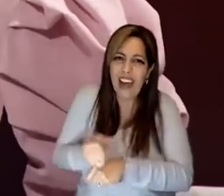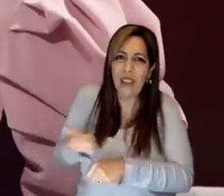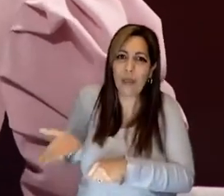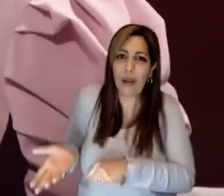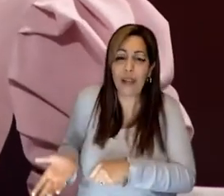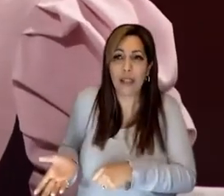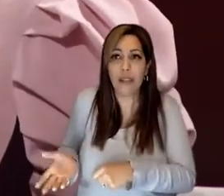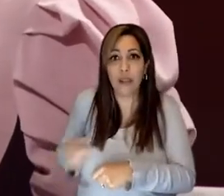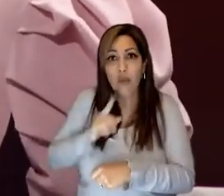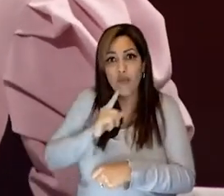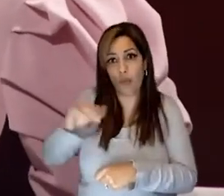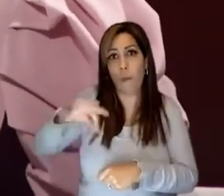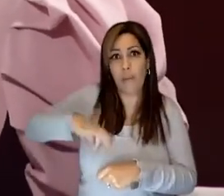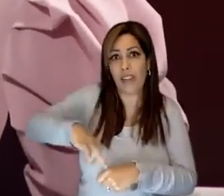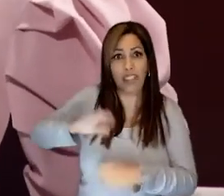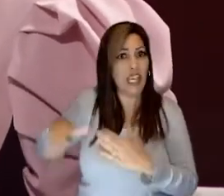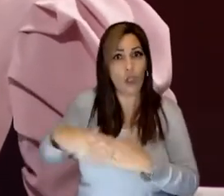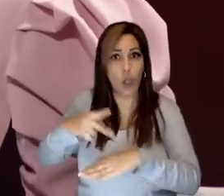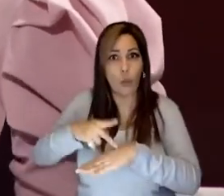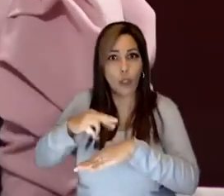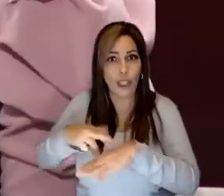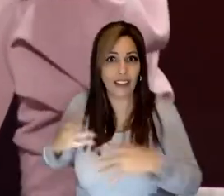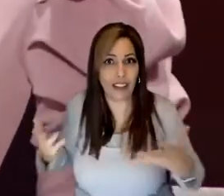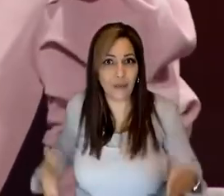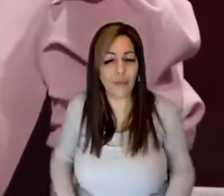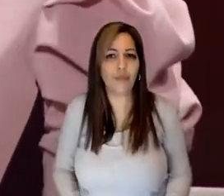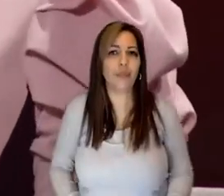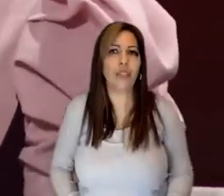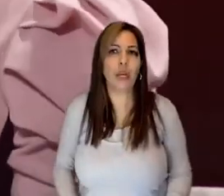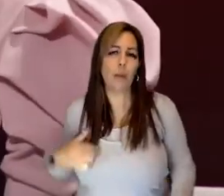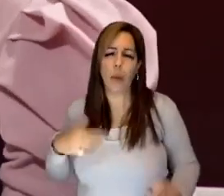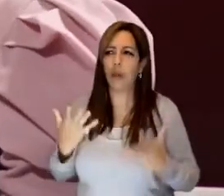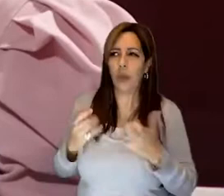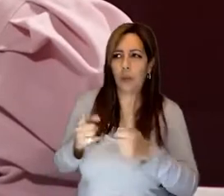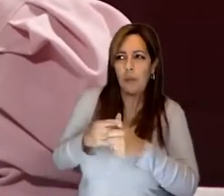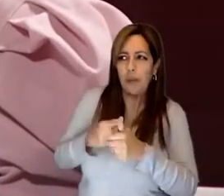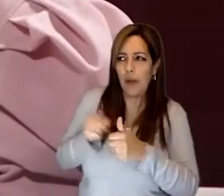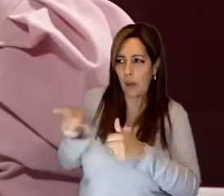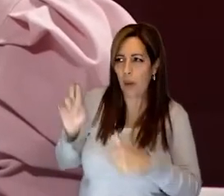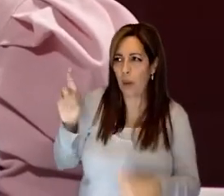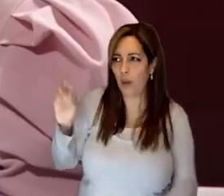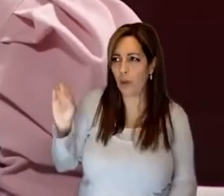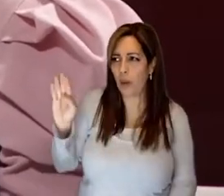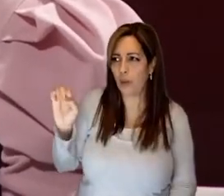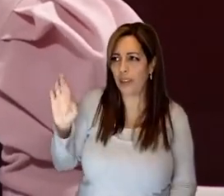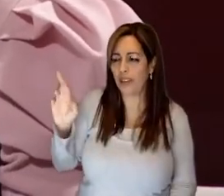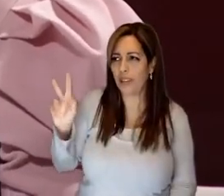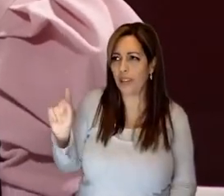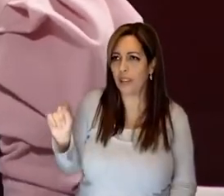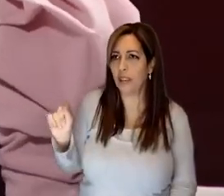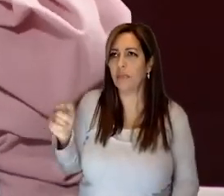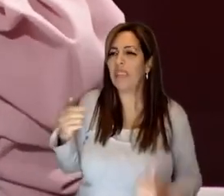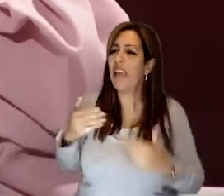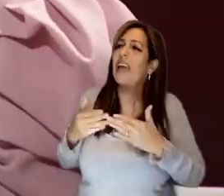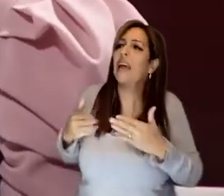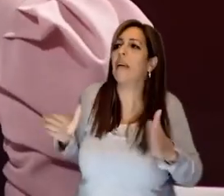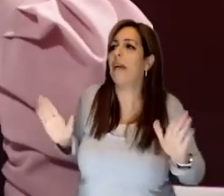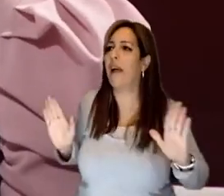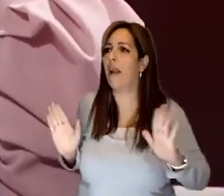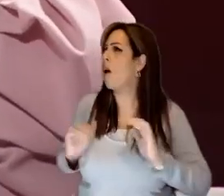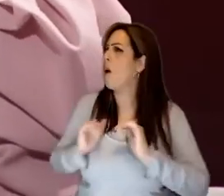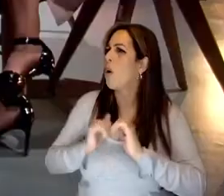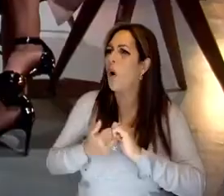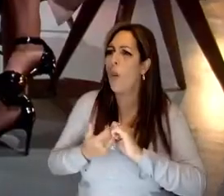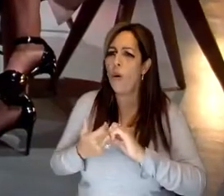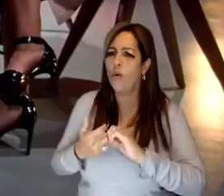muchos aspectos beneficia a todos los puertorriqueños. Bien, pero quería comenzar contigo, Robert, de una manera general,